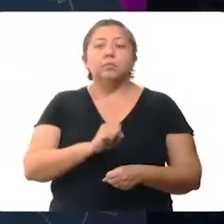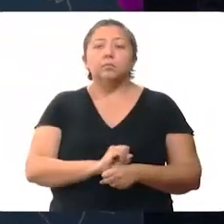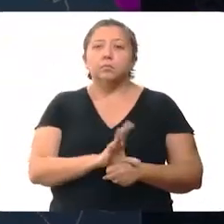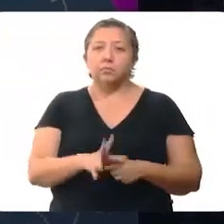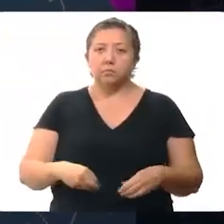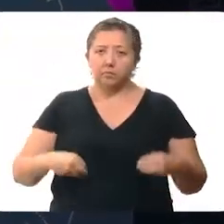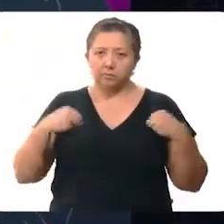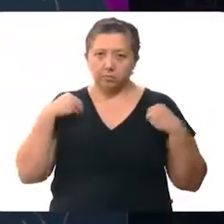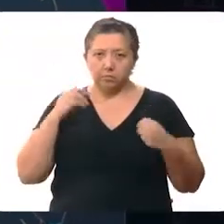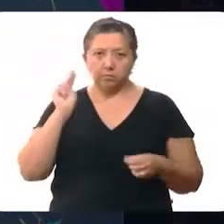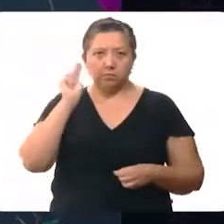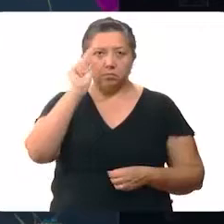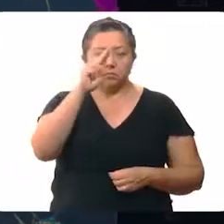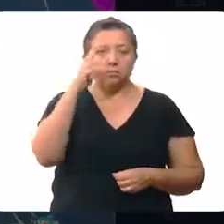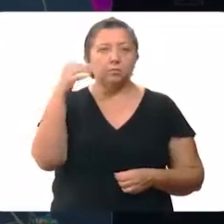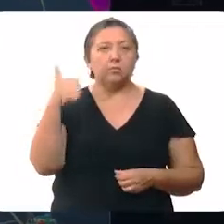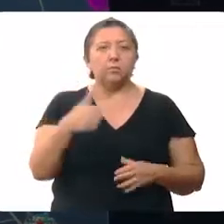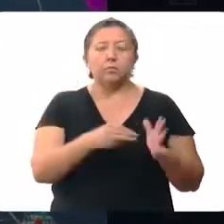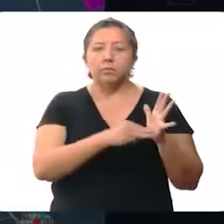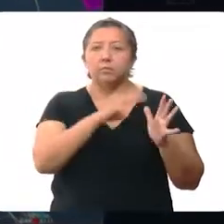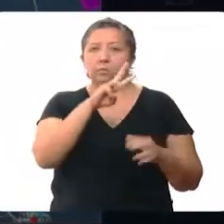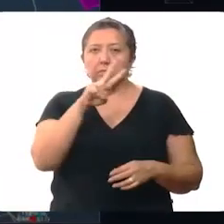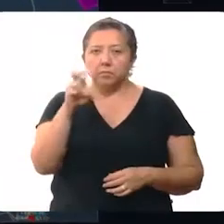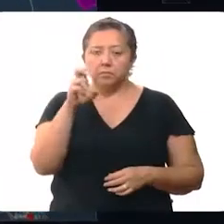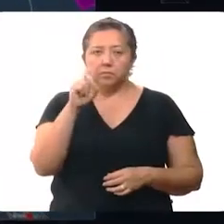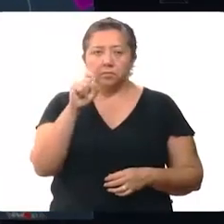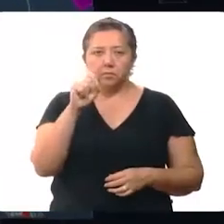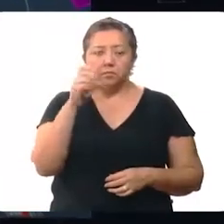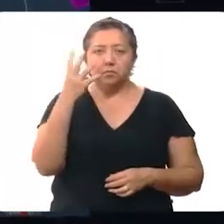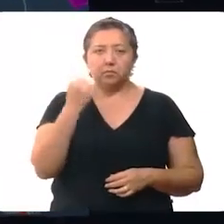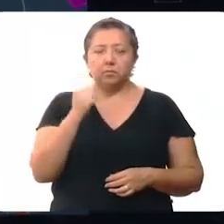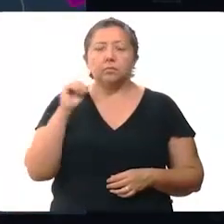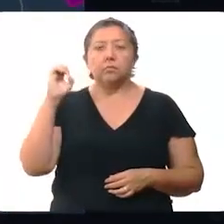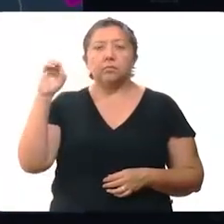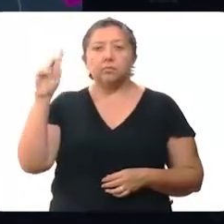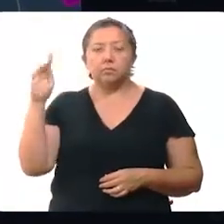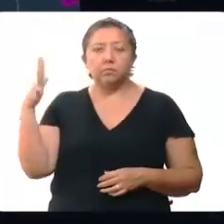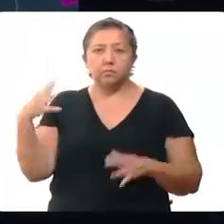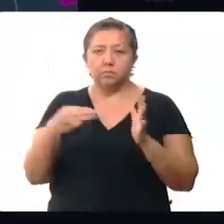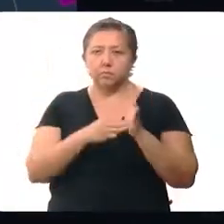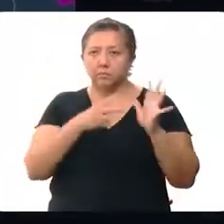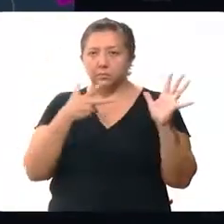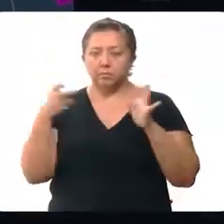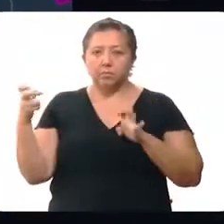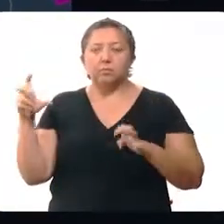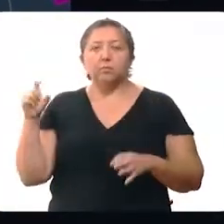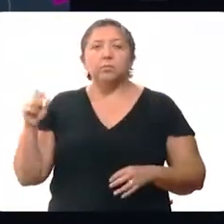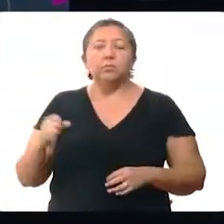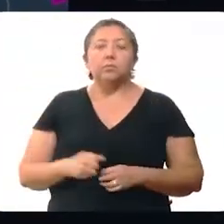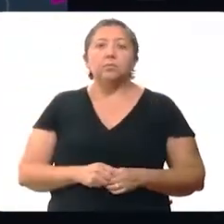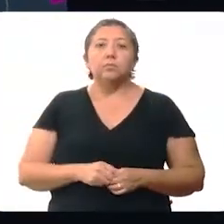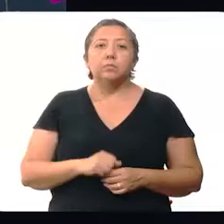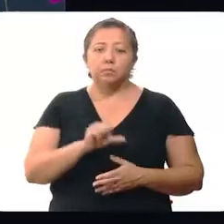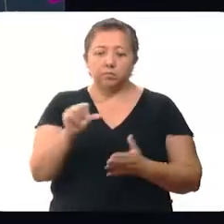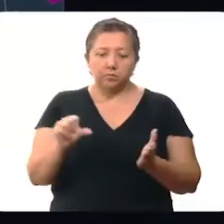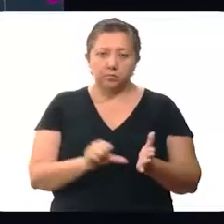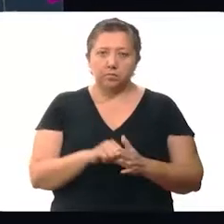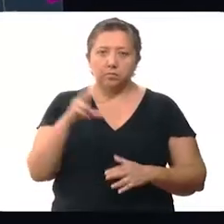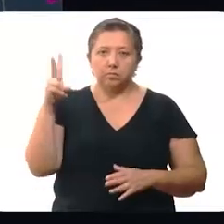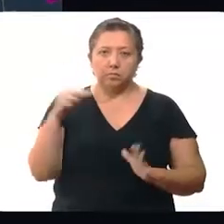que viven en la zona norte 6.229, en la zona oriente 5.820, en la zona